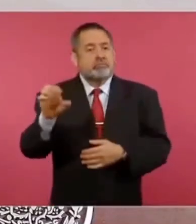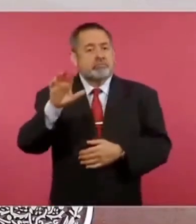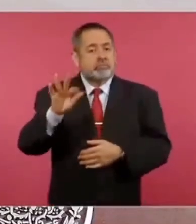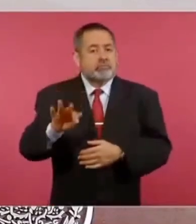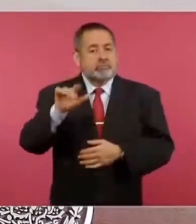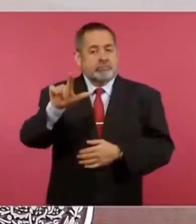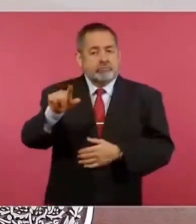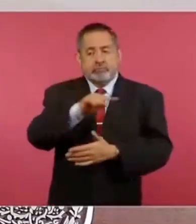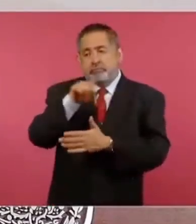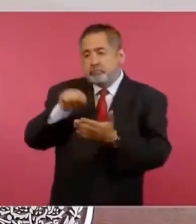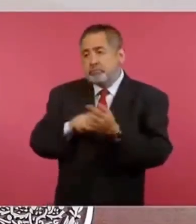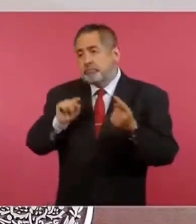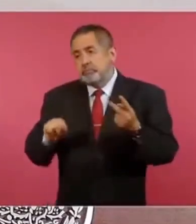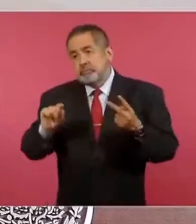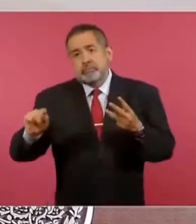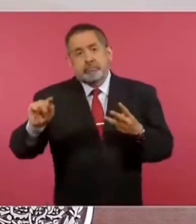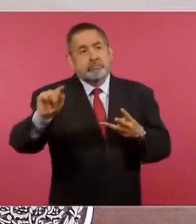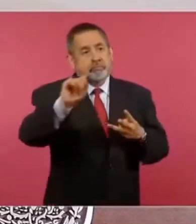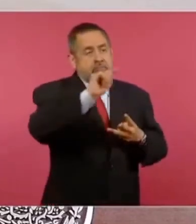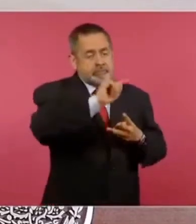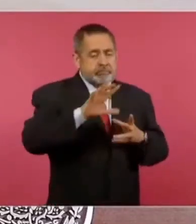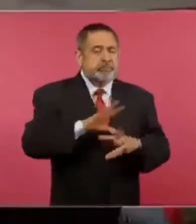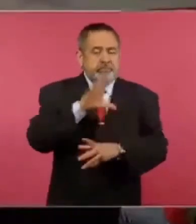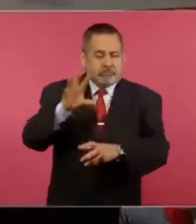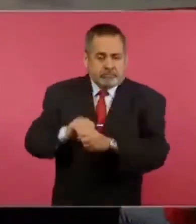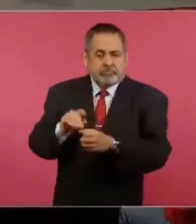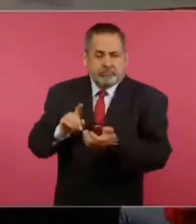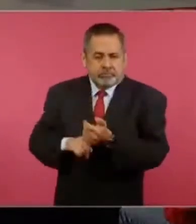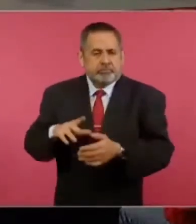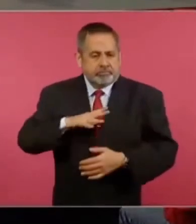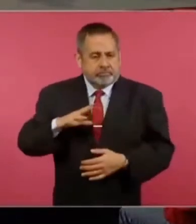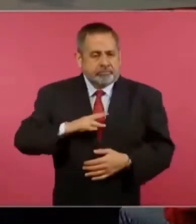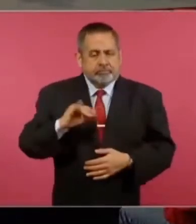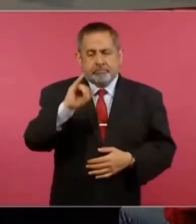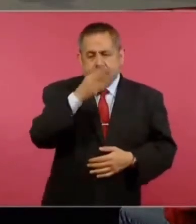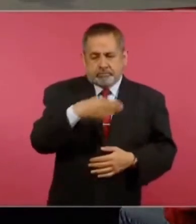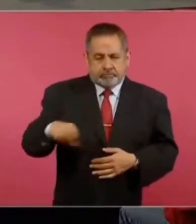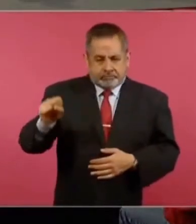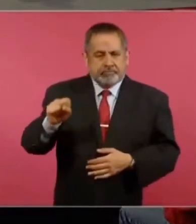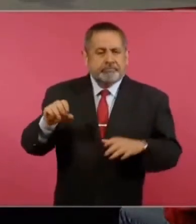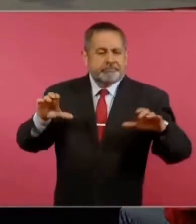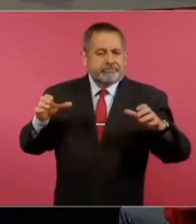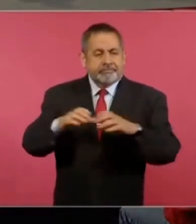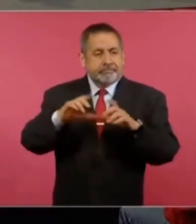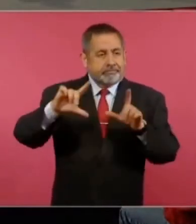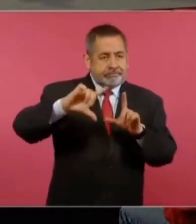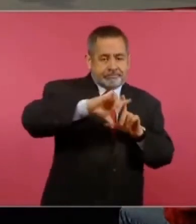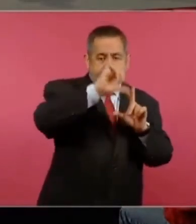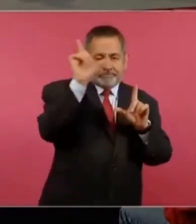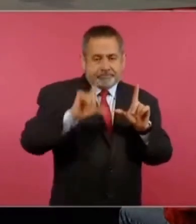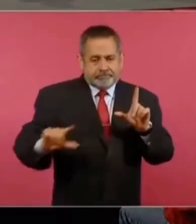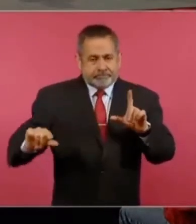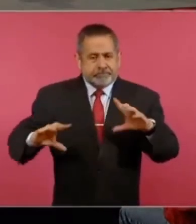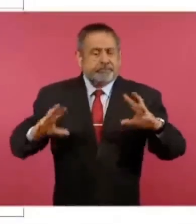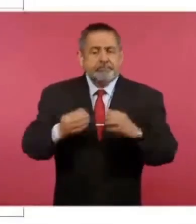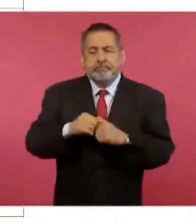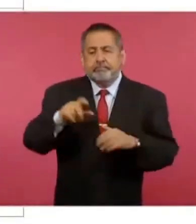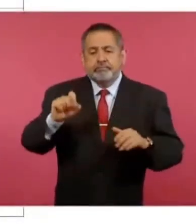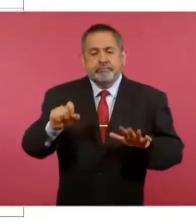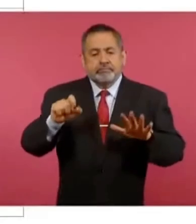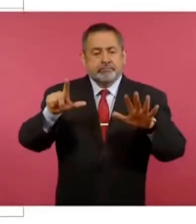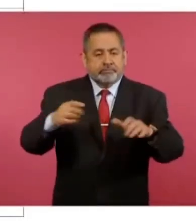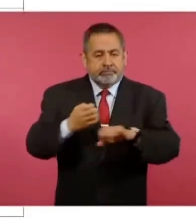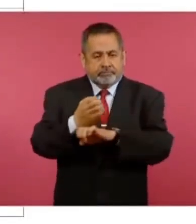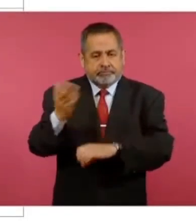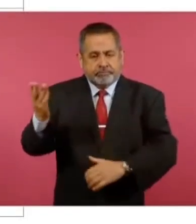11,947 centros de salud que tiene el IMSS Bienestar en todo el país, en 27 estados, porque aquí